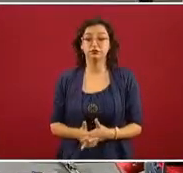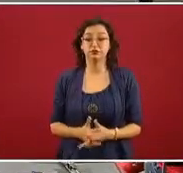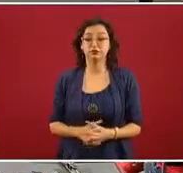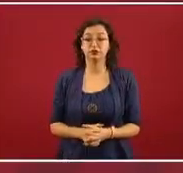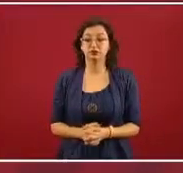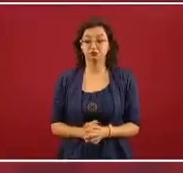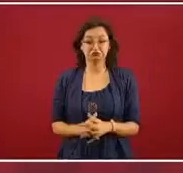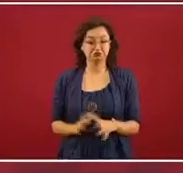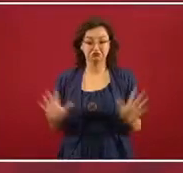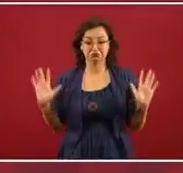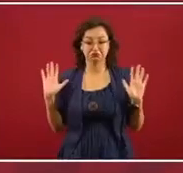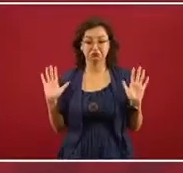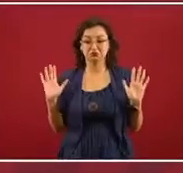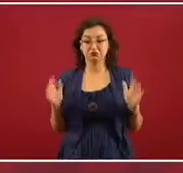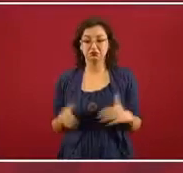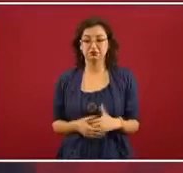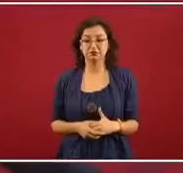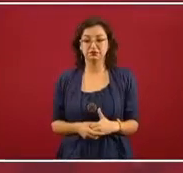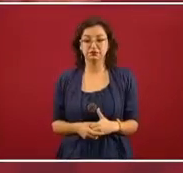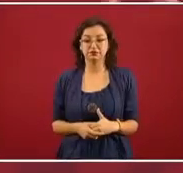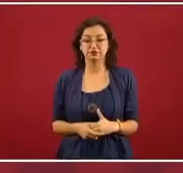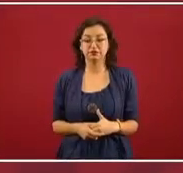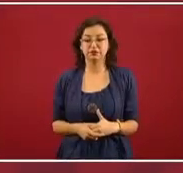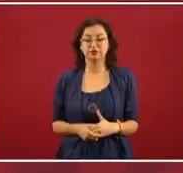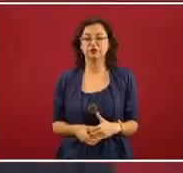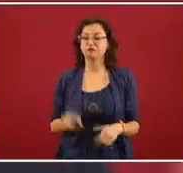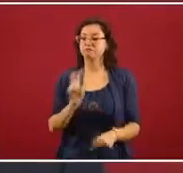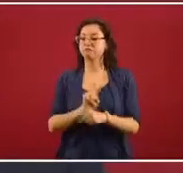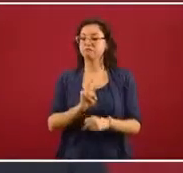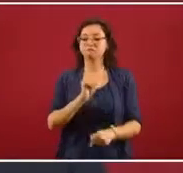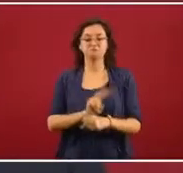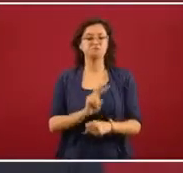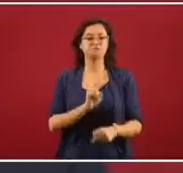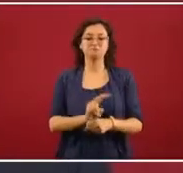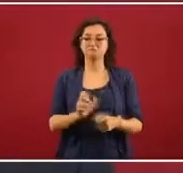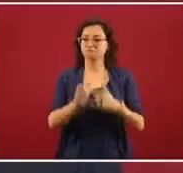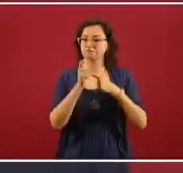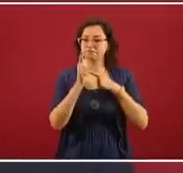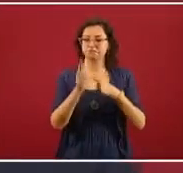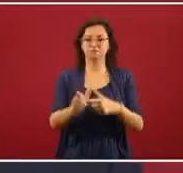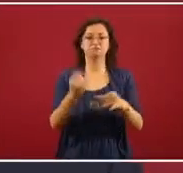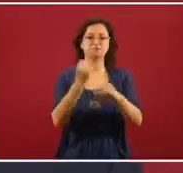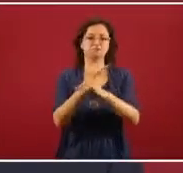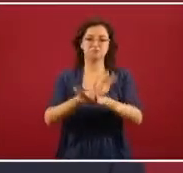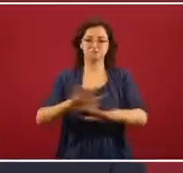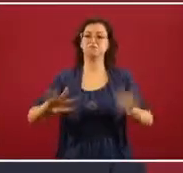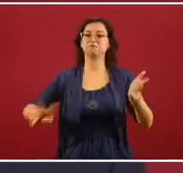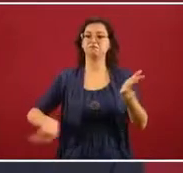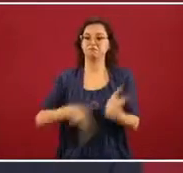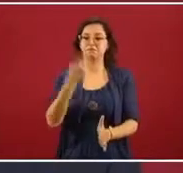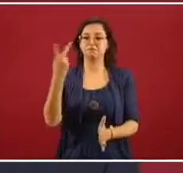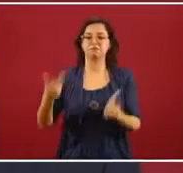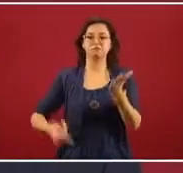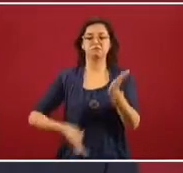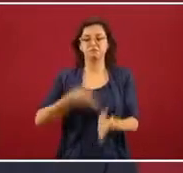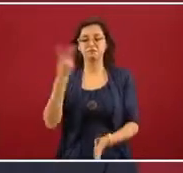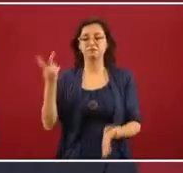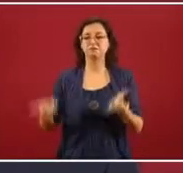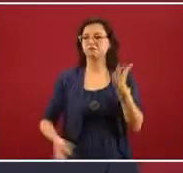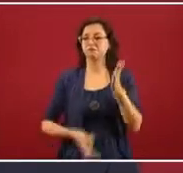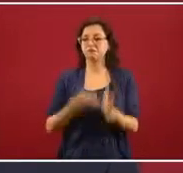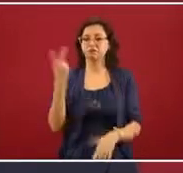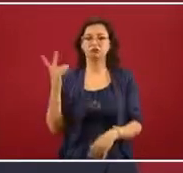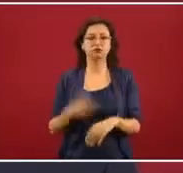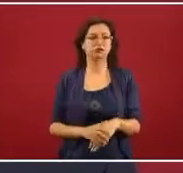a la orden. Nosotros no dejamos de monitorear y estaremos informando lo que sea necesario informar. No hay